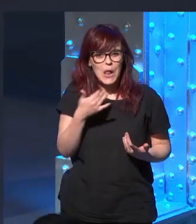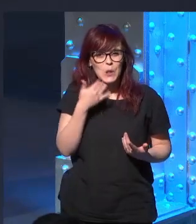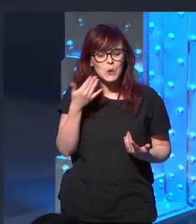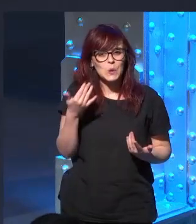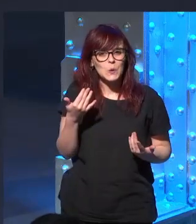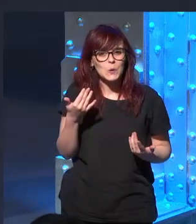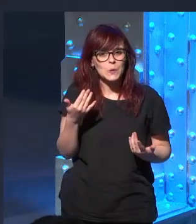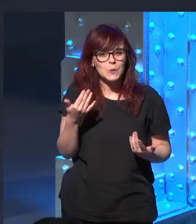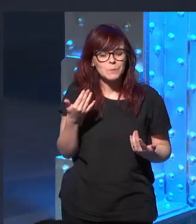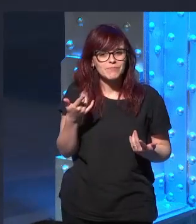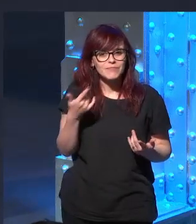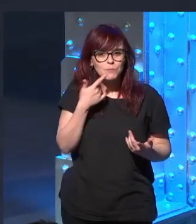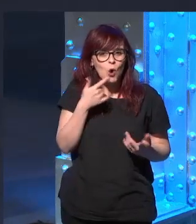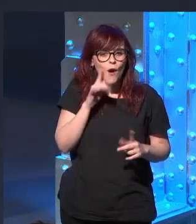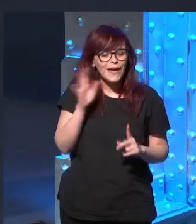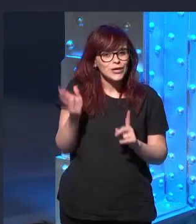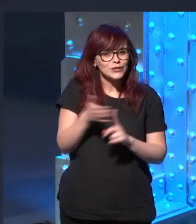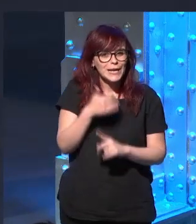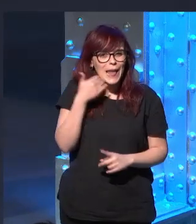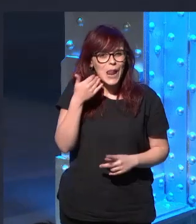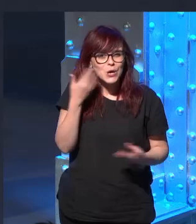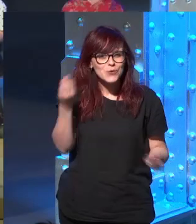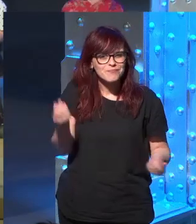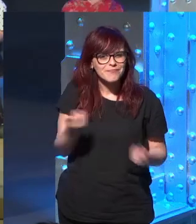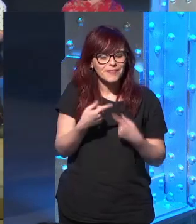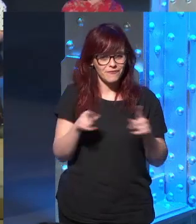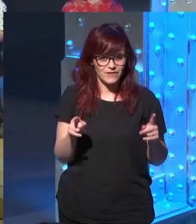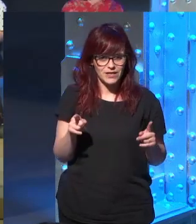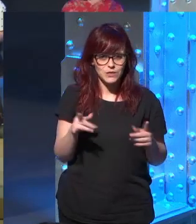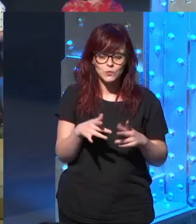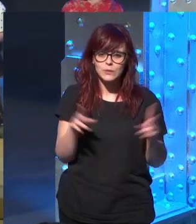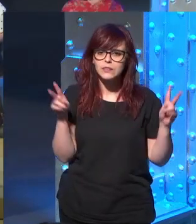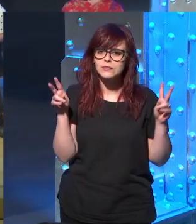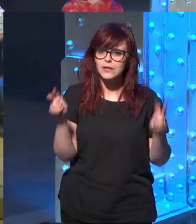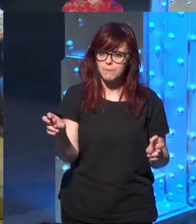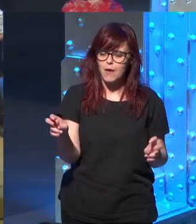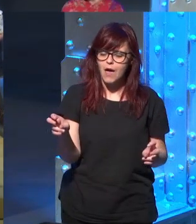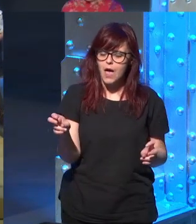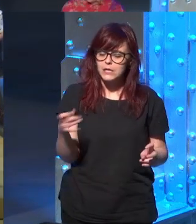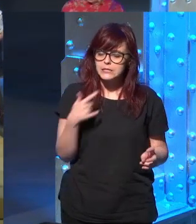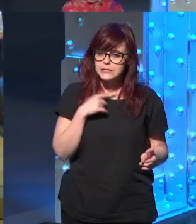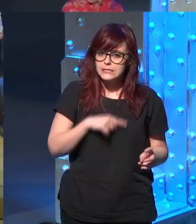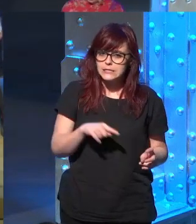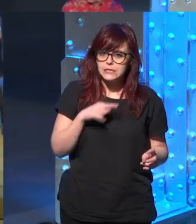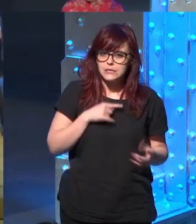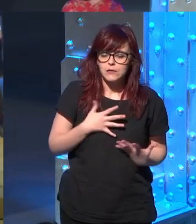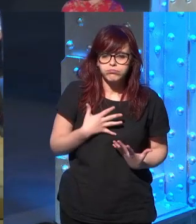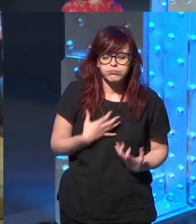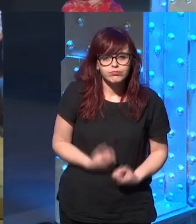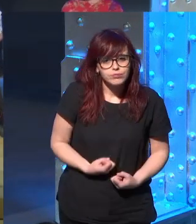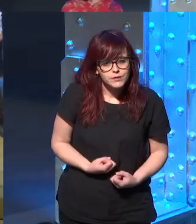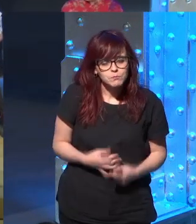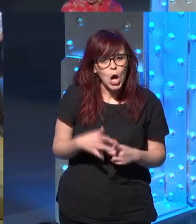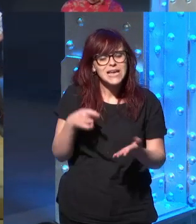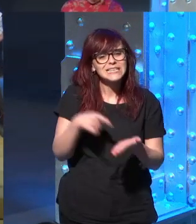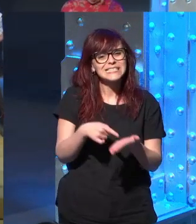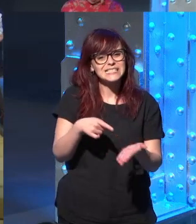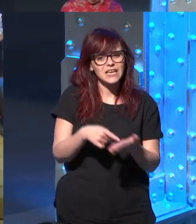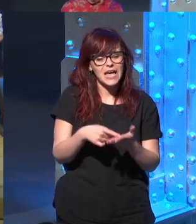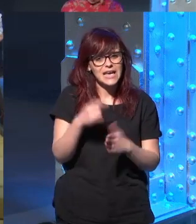encontrar... No, es imposible. A mí es un tema que me desespera el ver que están exigiendo en